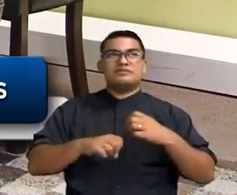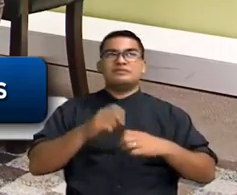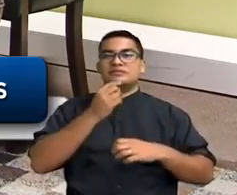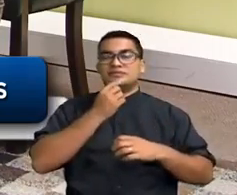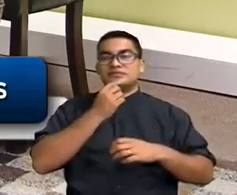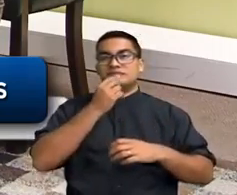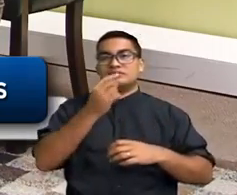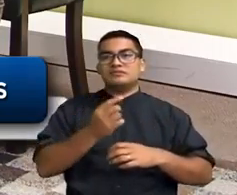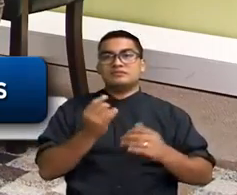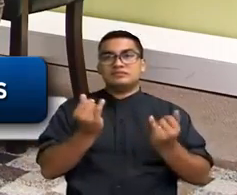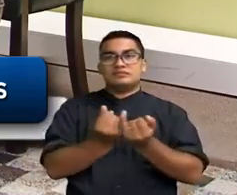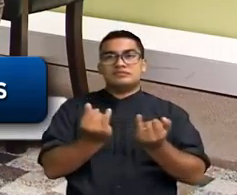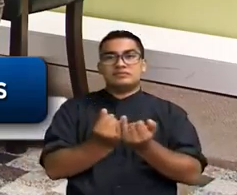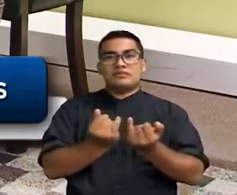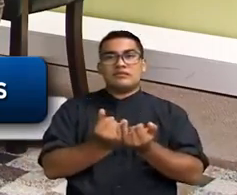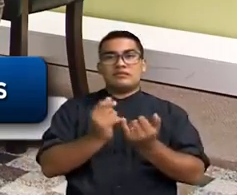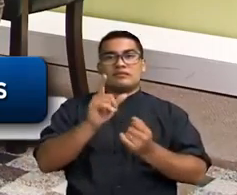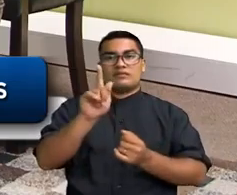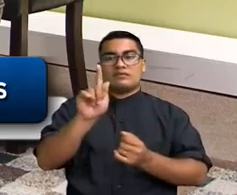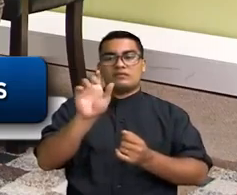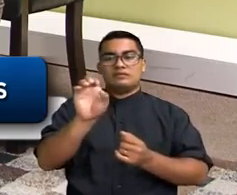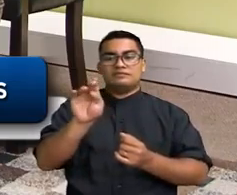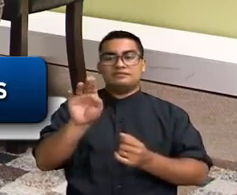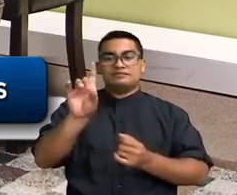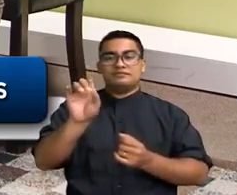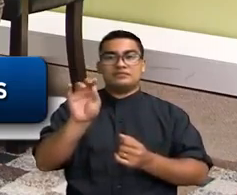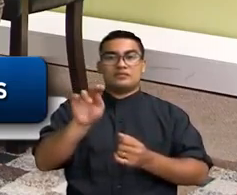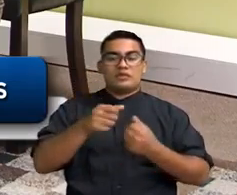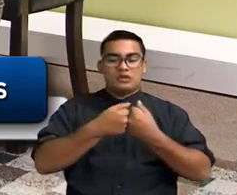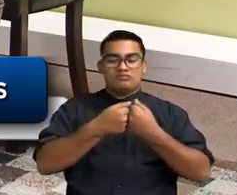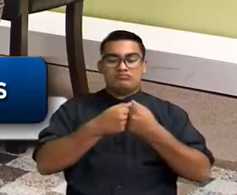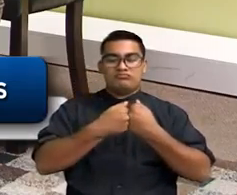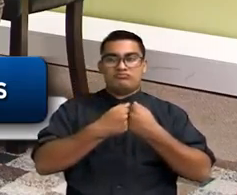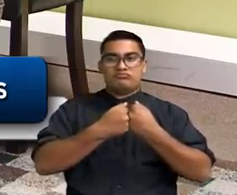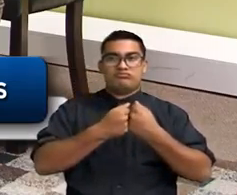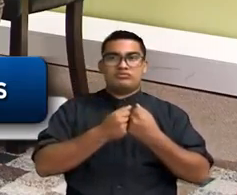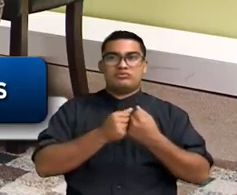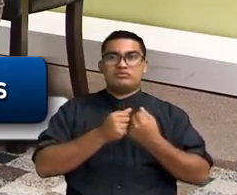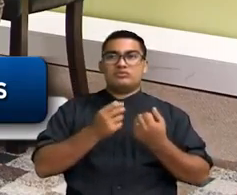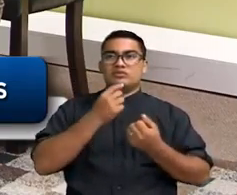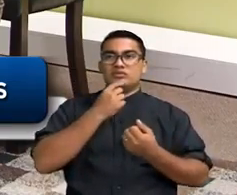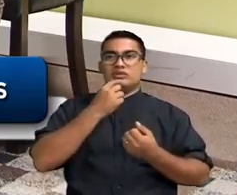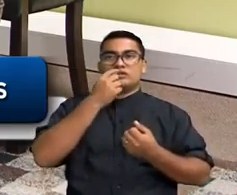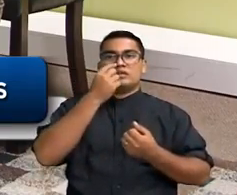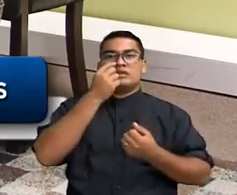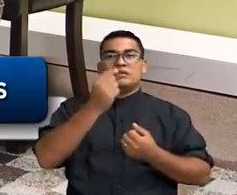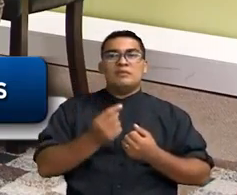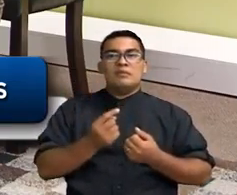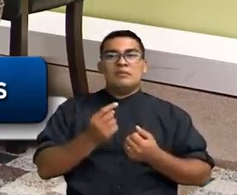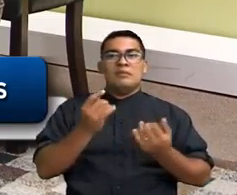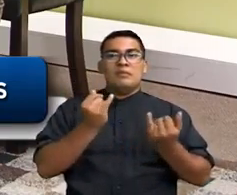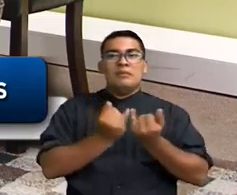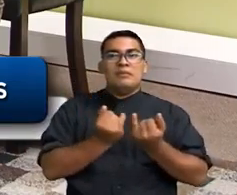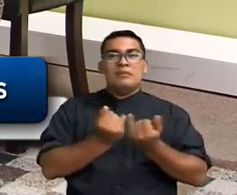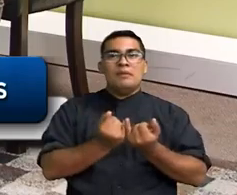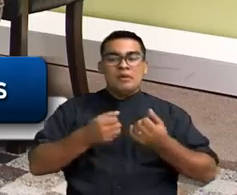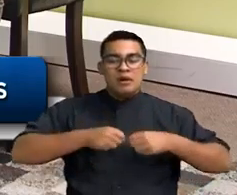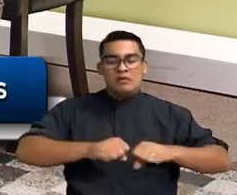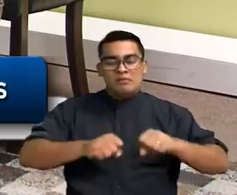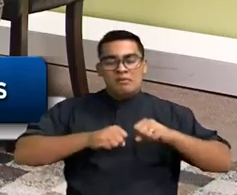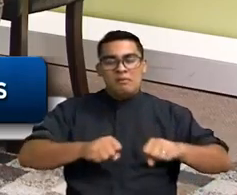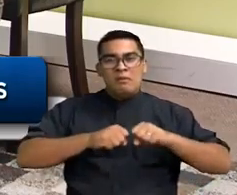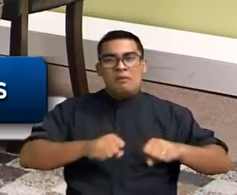asidero en cual el tendón no se puede defender del alto estrés. Acordémonos que nuestras mujeres lavan, la